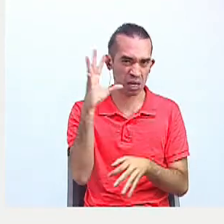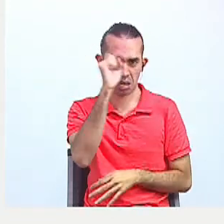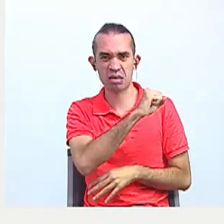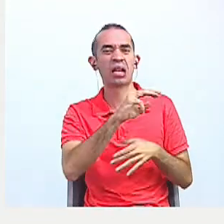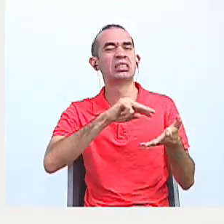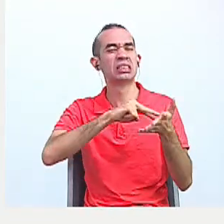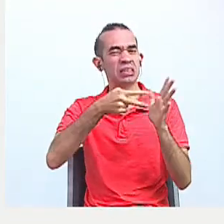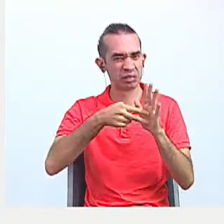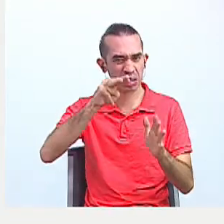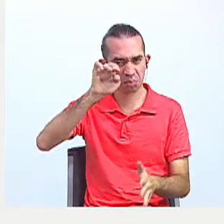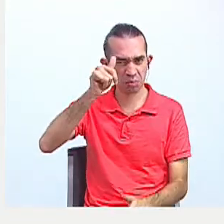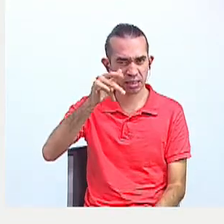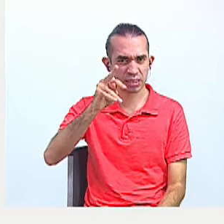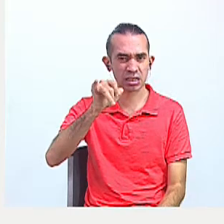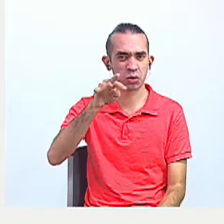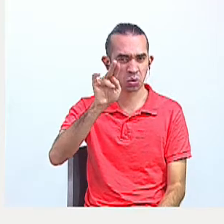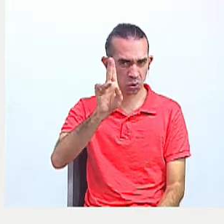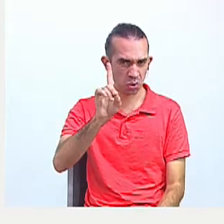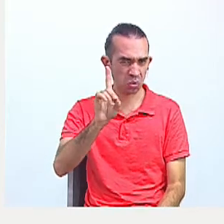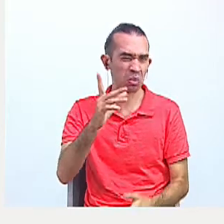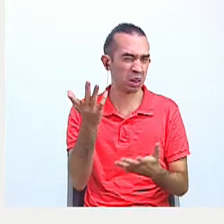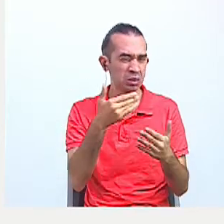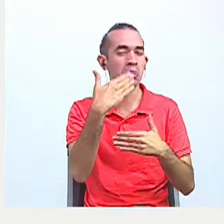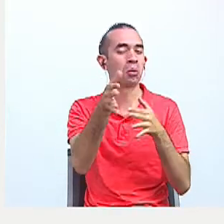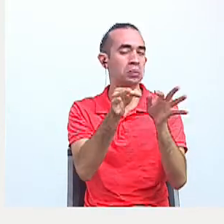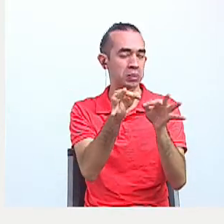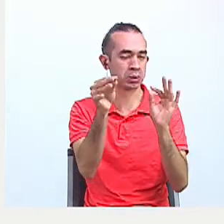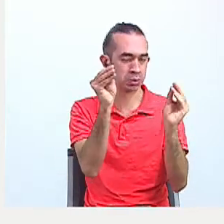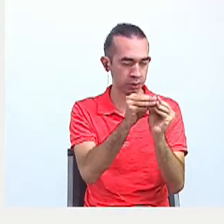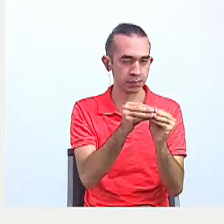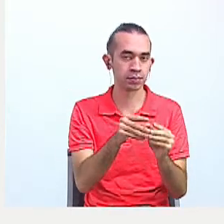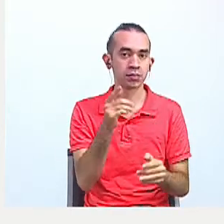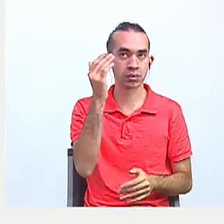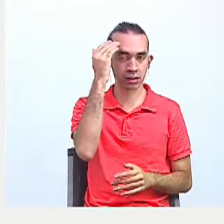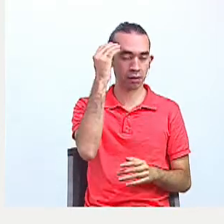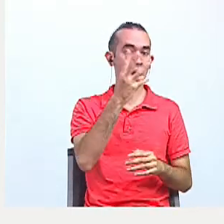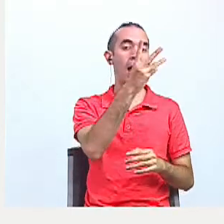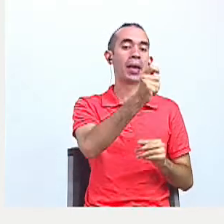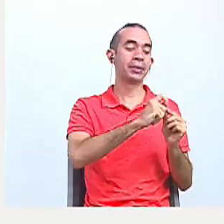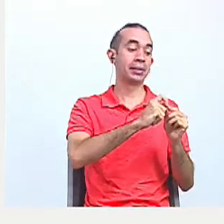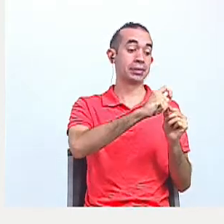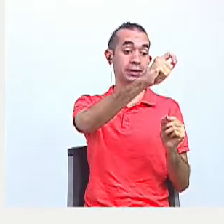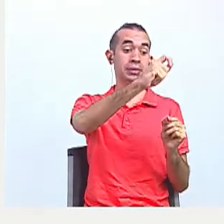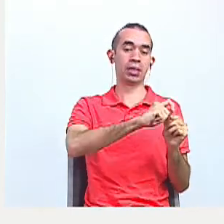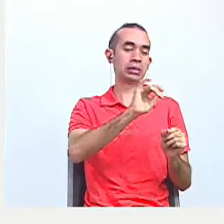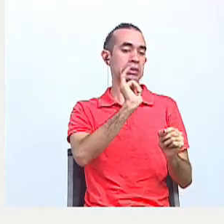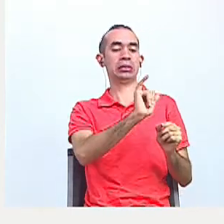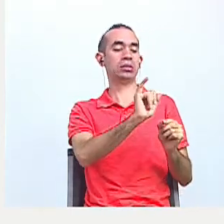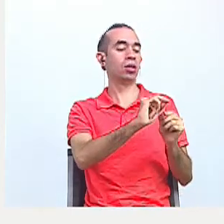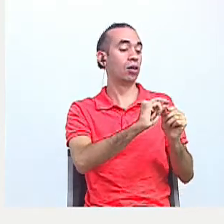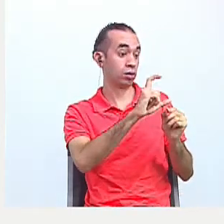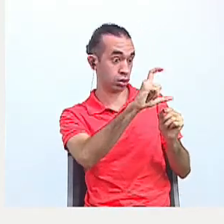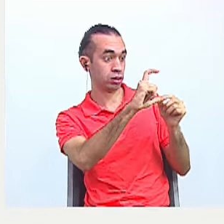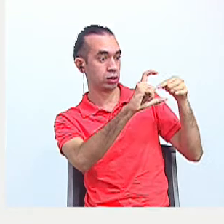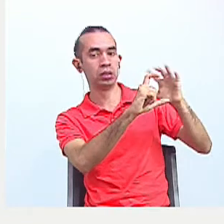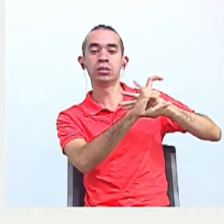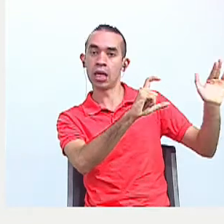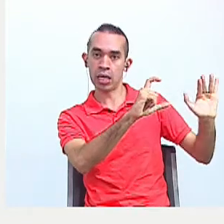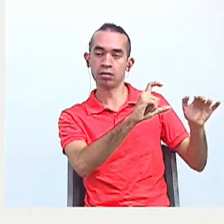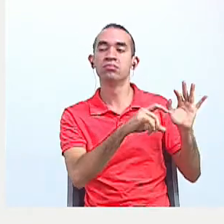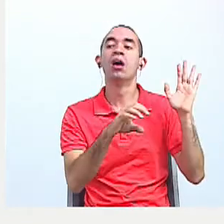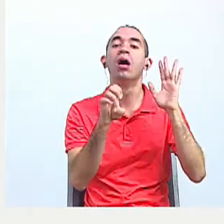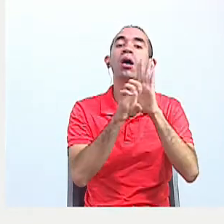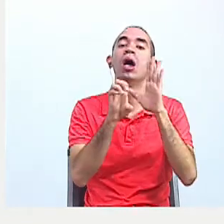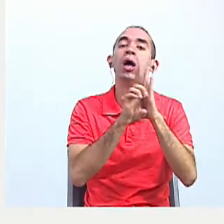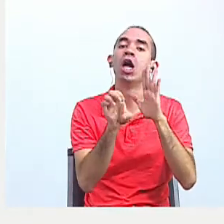magnitud. Entonces, recordando, la cantidad escalar solamente posee magnitud. ¿Cuáles ejemplos podemos